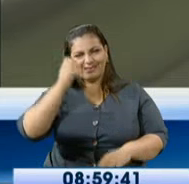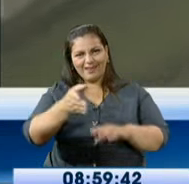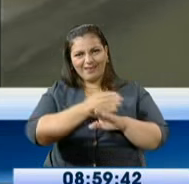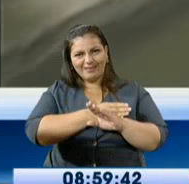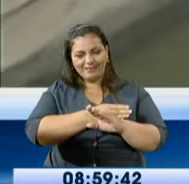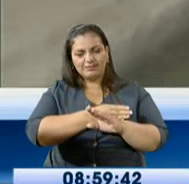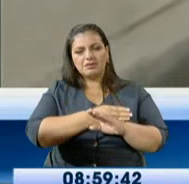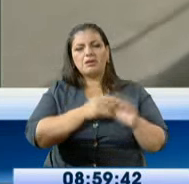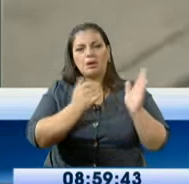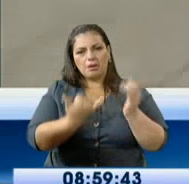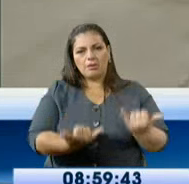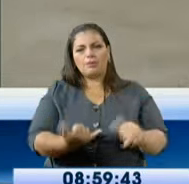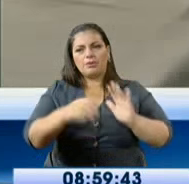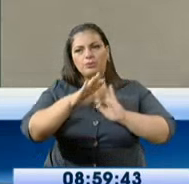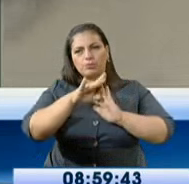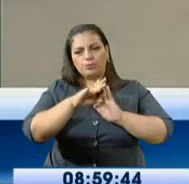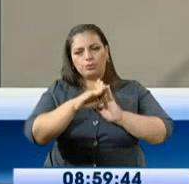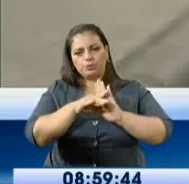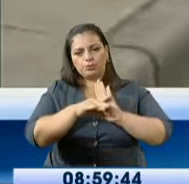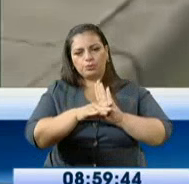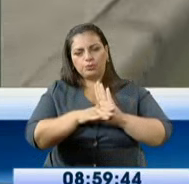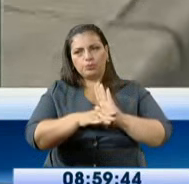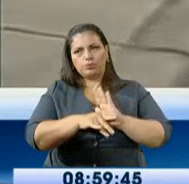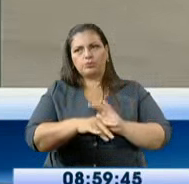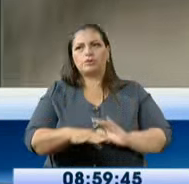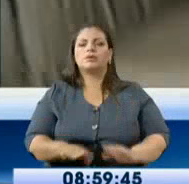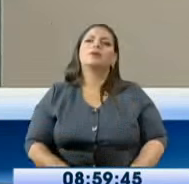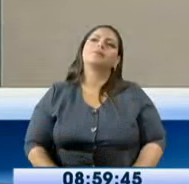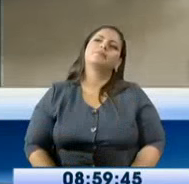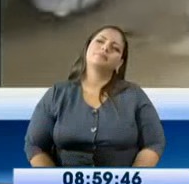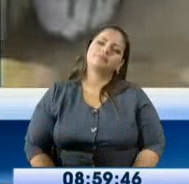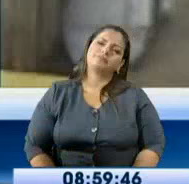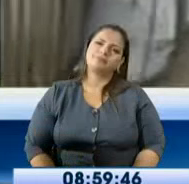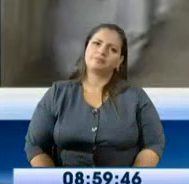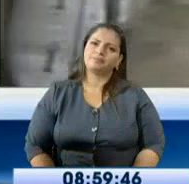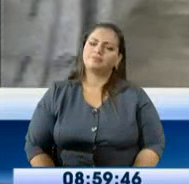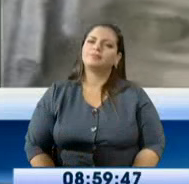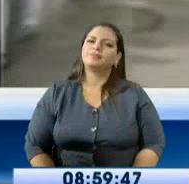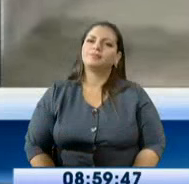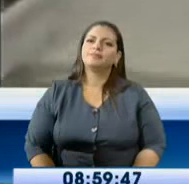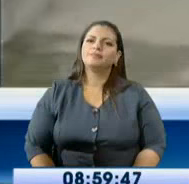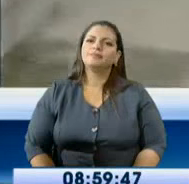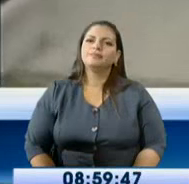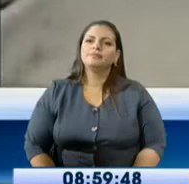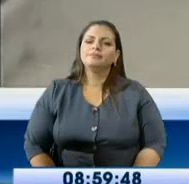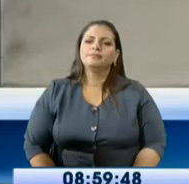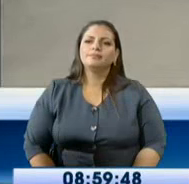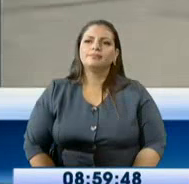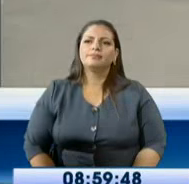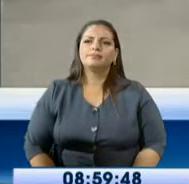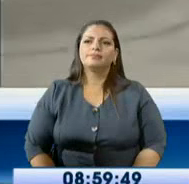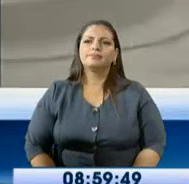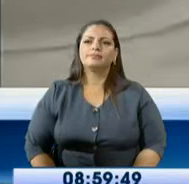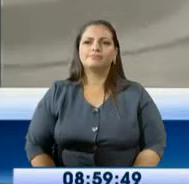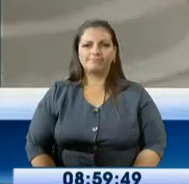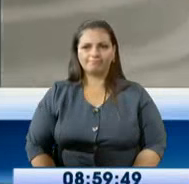acá. La que nosotros vimos que era un torrente, un manantial de aguas hervidas, ya dejó de fluir